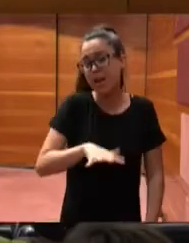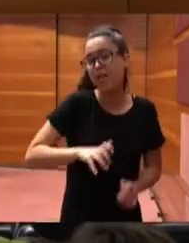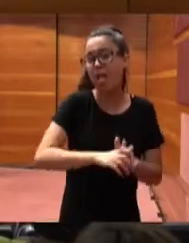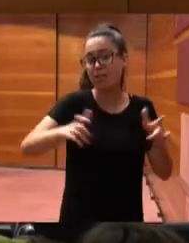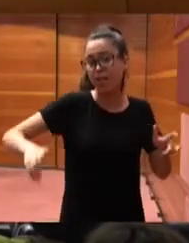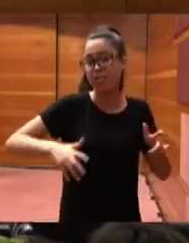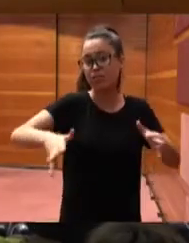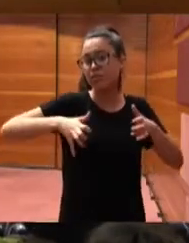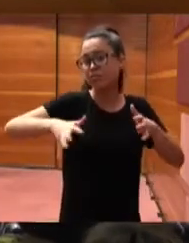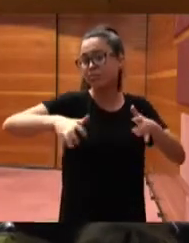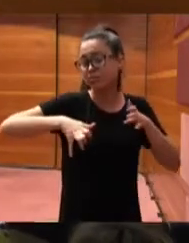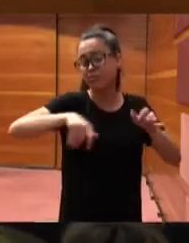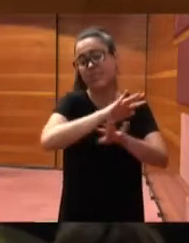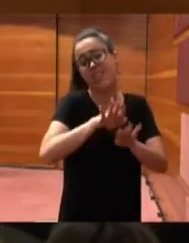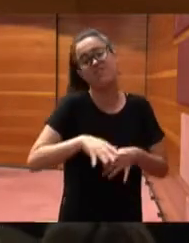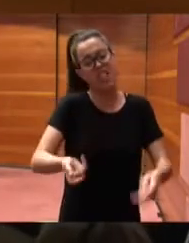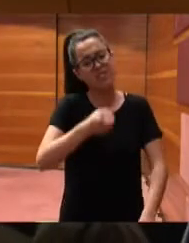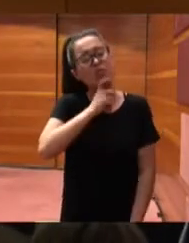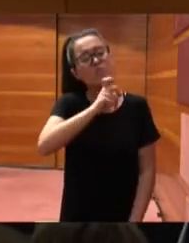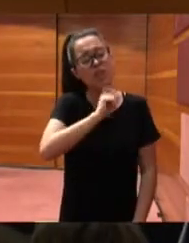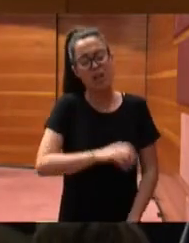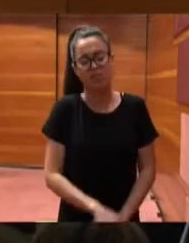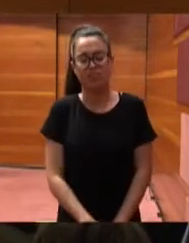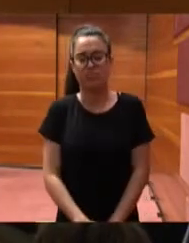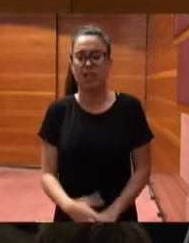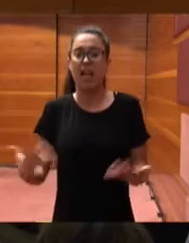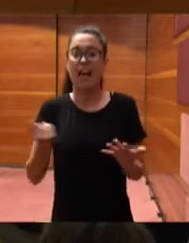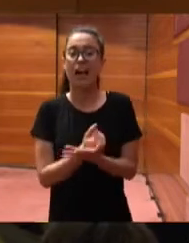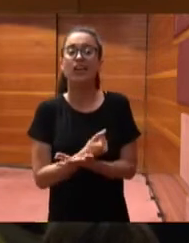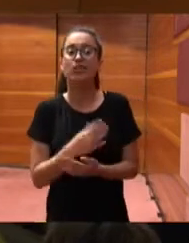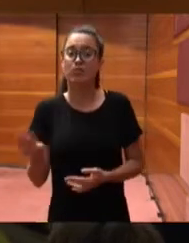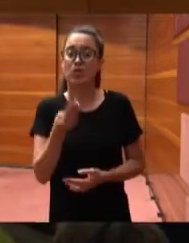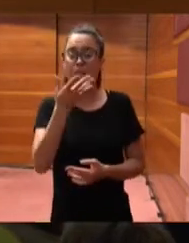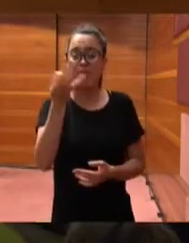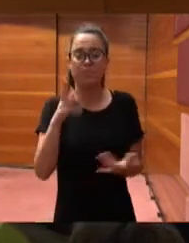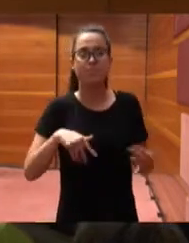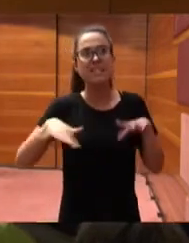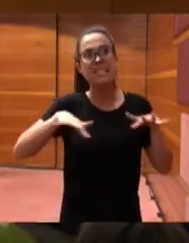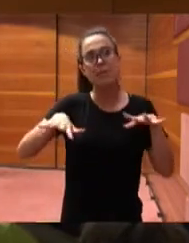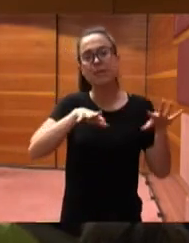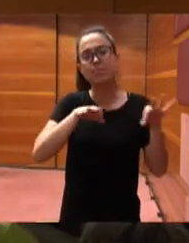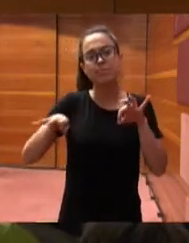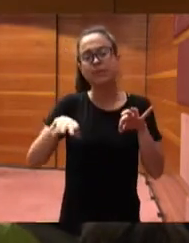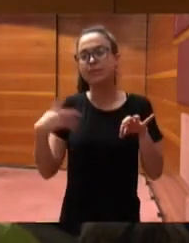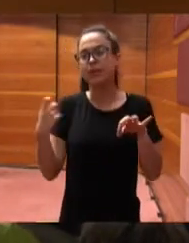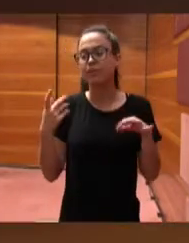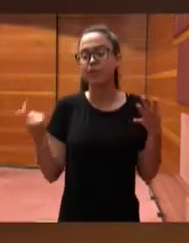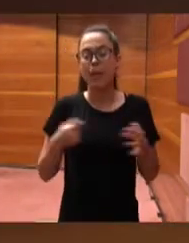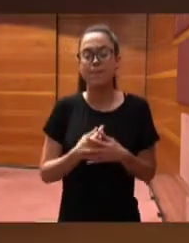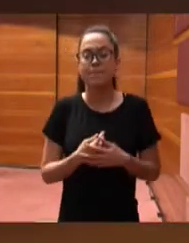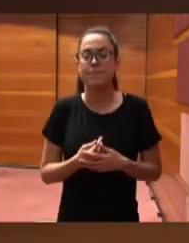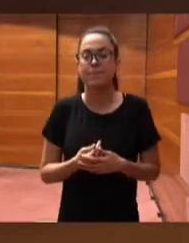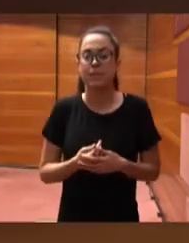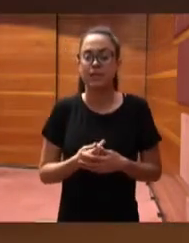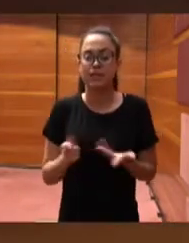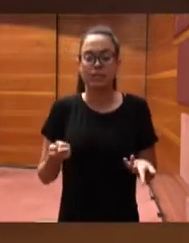a todo el mundo. Y eso es realmente complicado, parece muy complicado. Tenemos que pensar dinámicas, que no sé cuáles son, no te doy la solución, la verdad. Dinámicas que te lleven